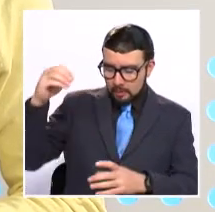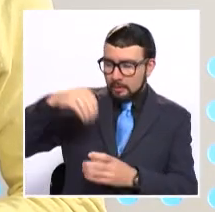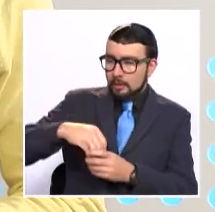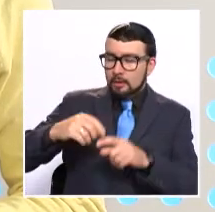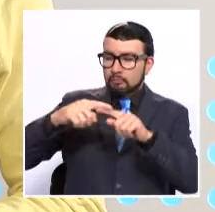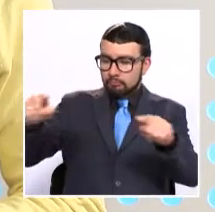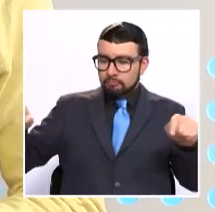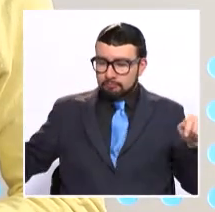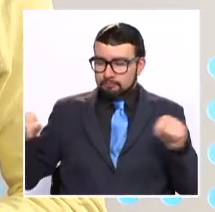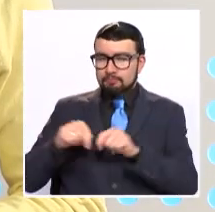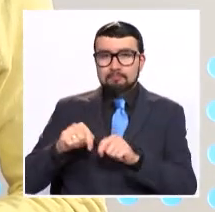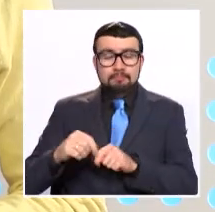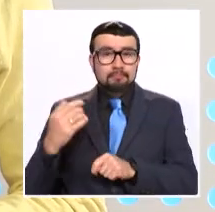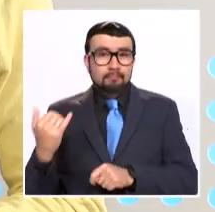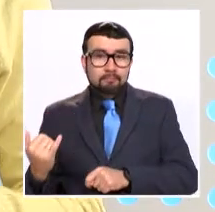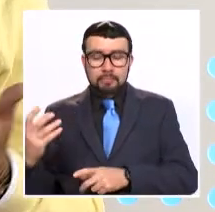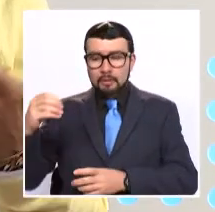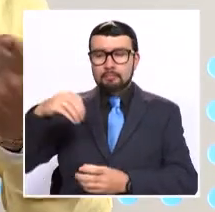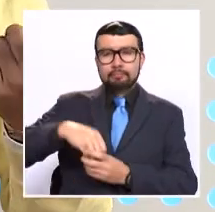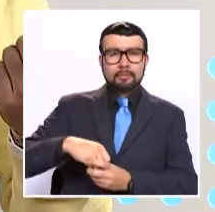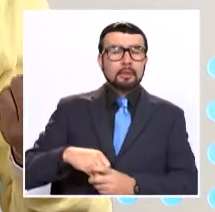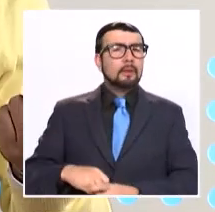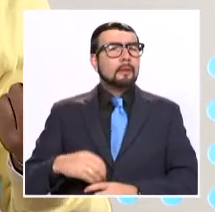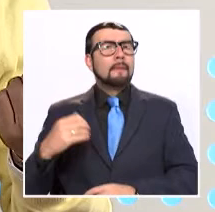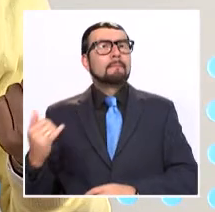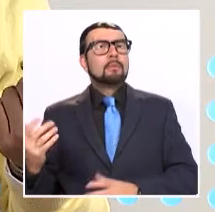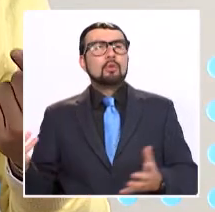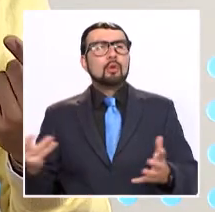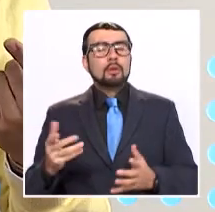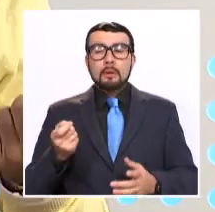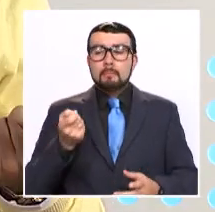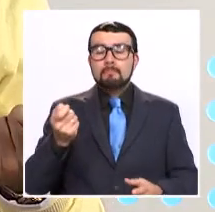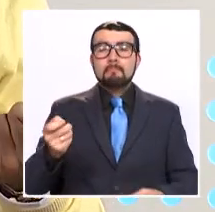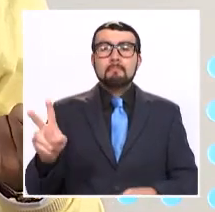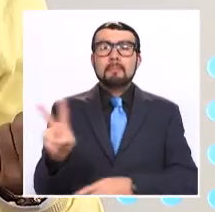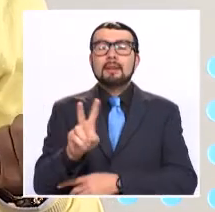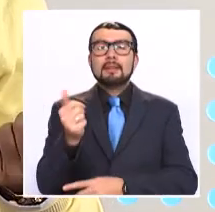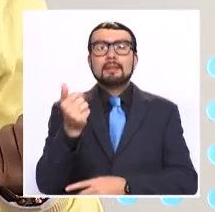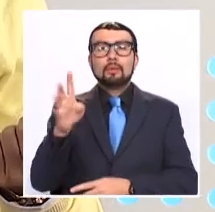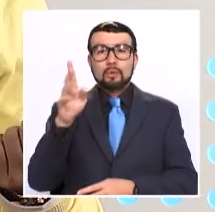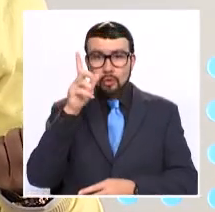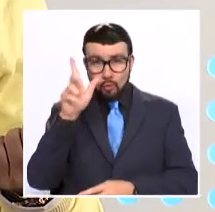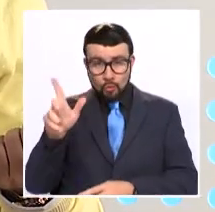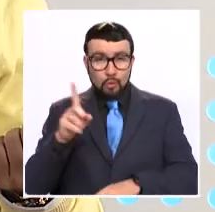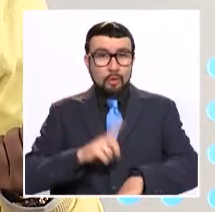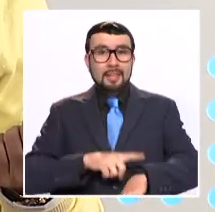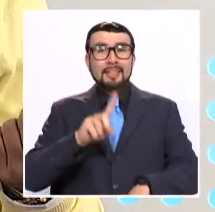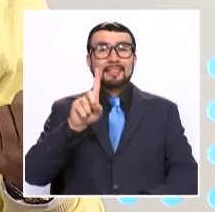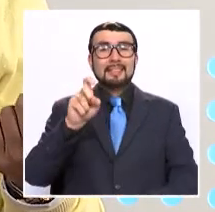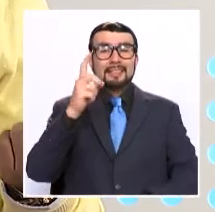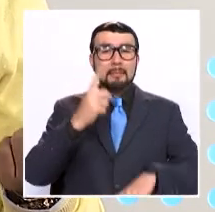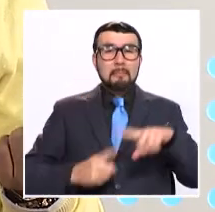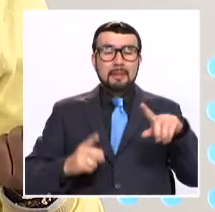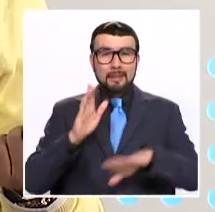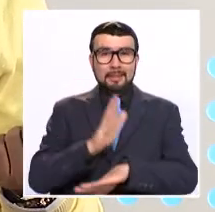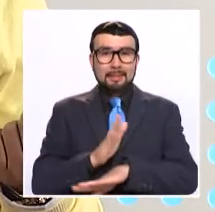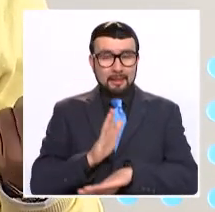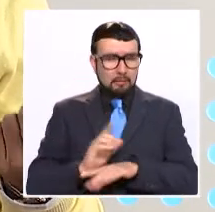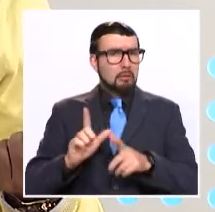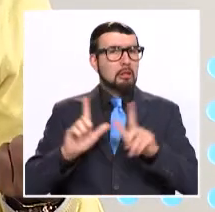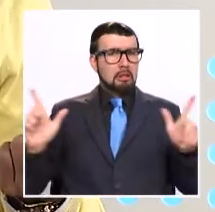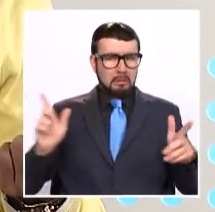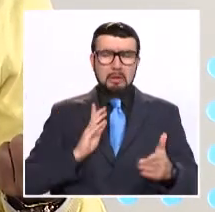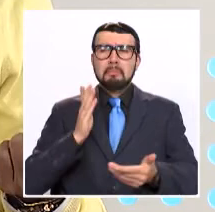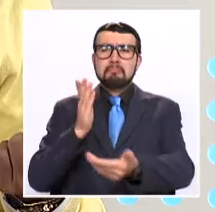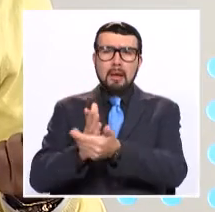Vida en Cofán. Eso va a ser este viernes 14 de julio a las 6:30 de la tarde con entrada libre